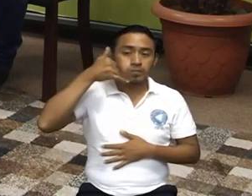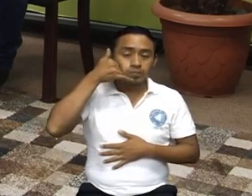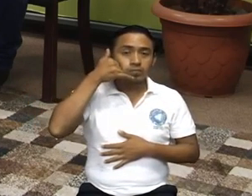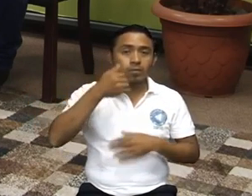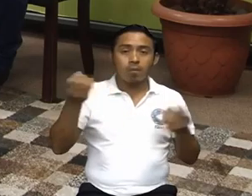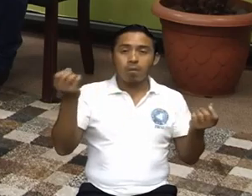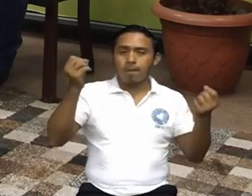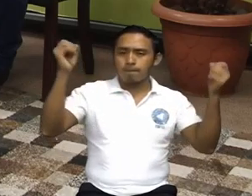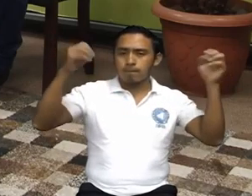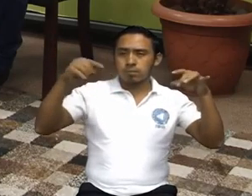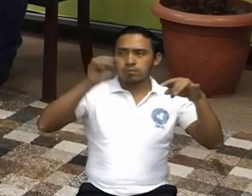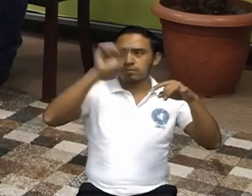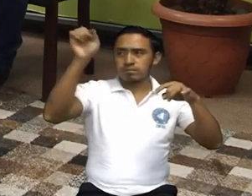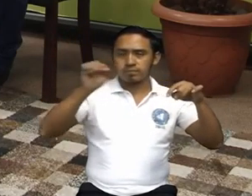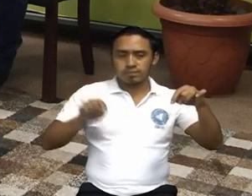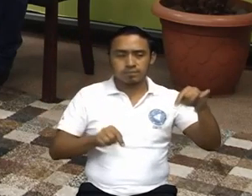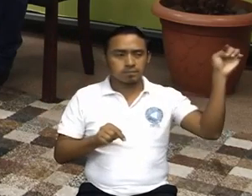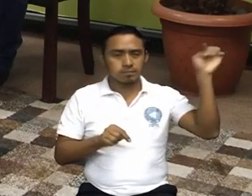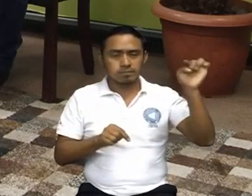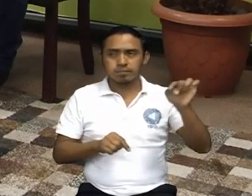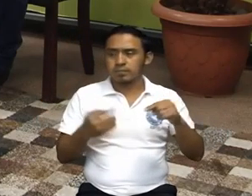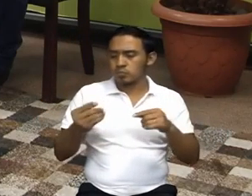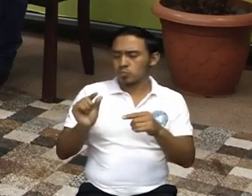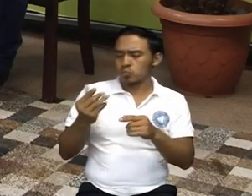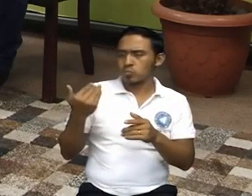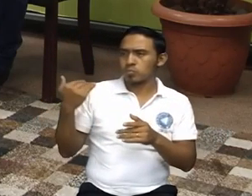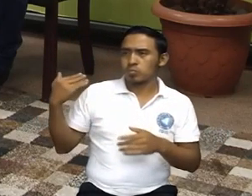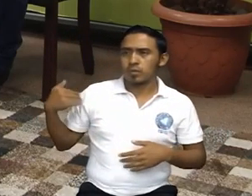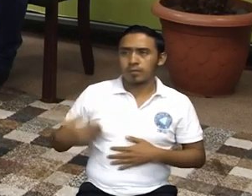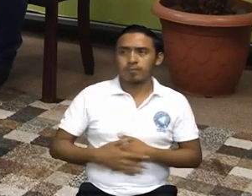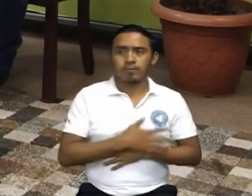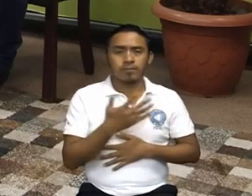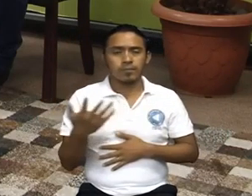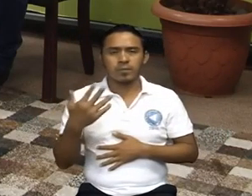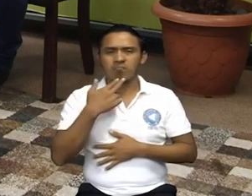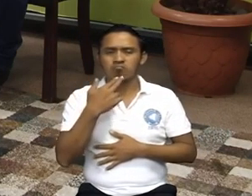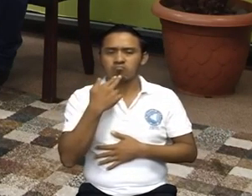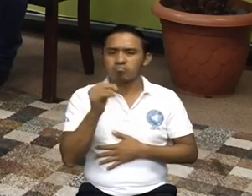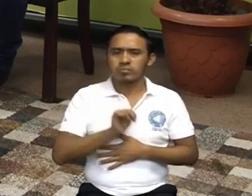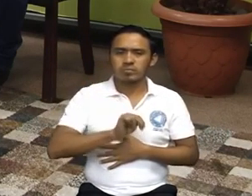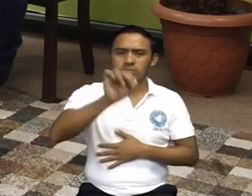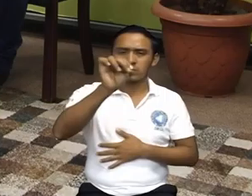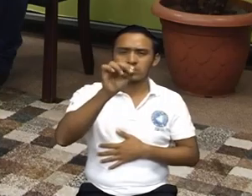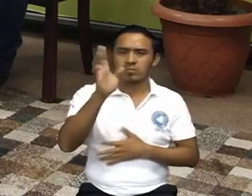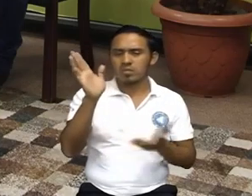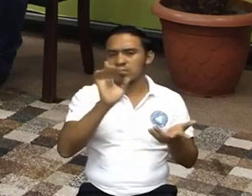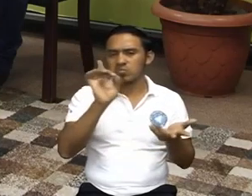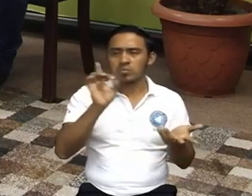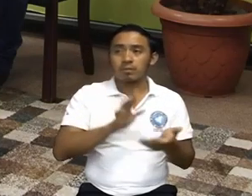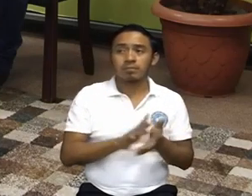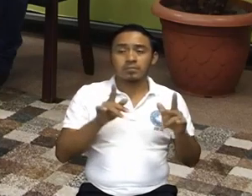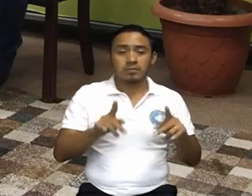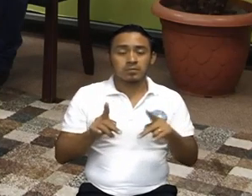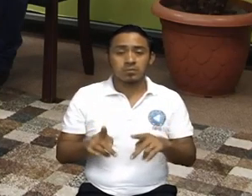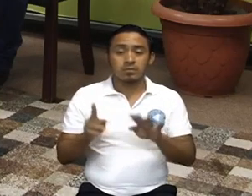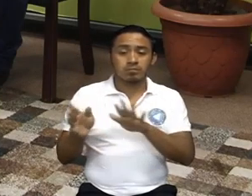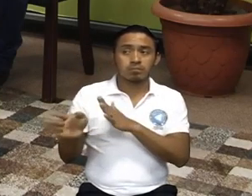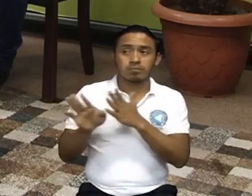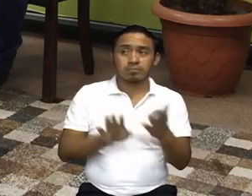es peligroso. Puede traer. Recientemente, no sé si fue en el norte o en el occidente del país, una persona